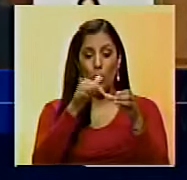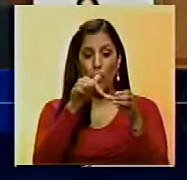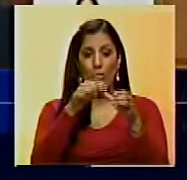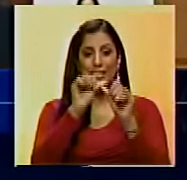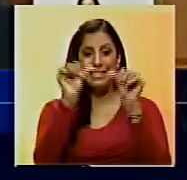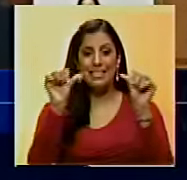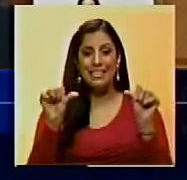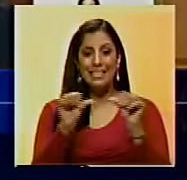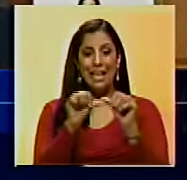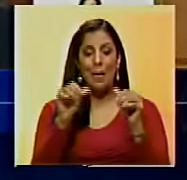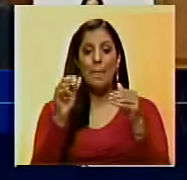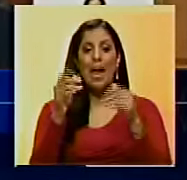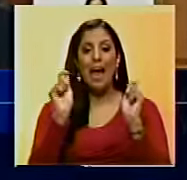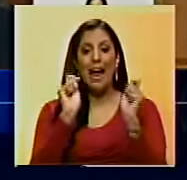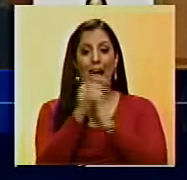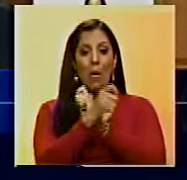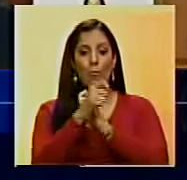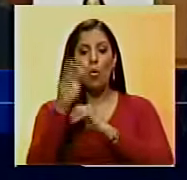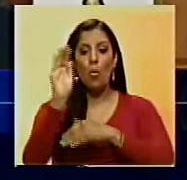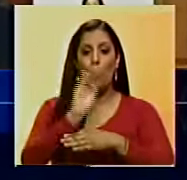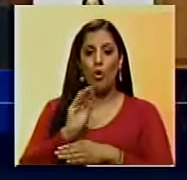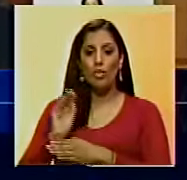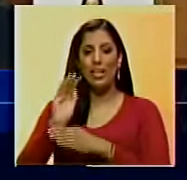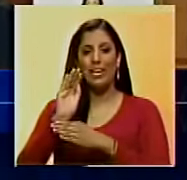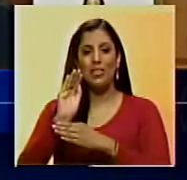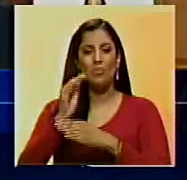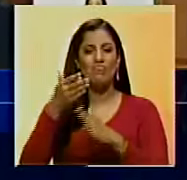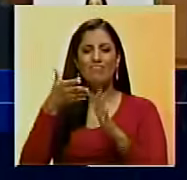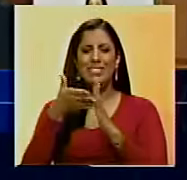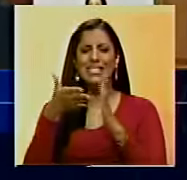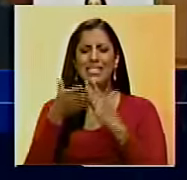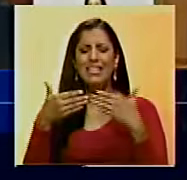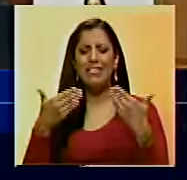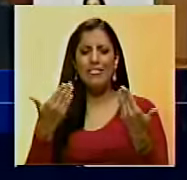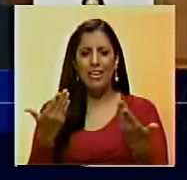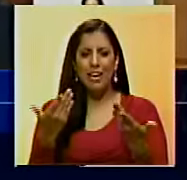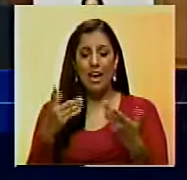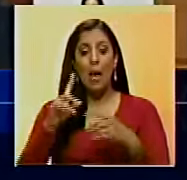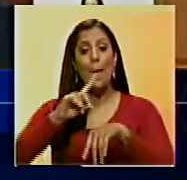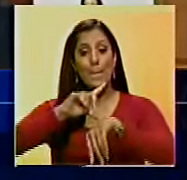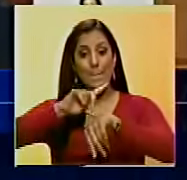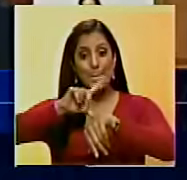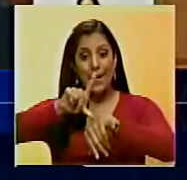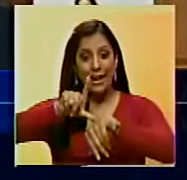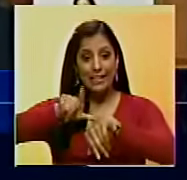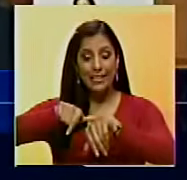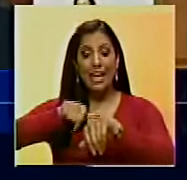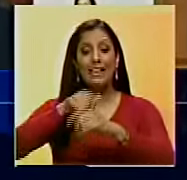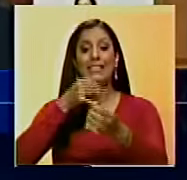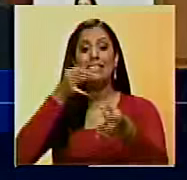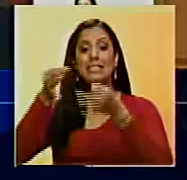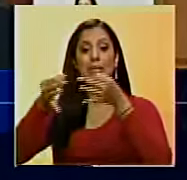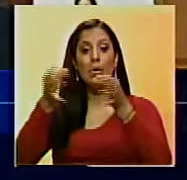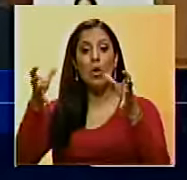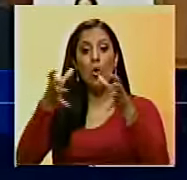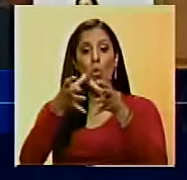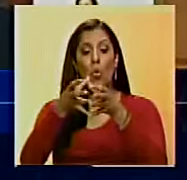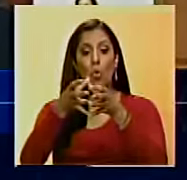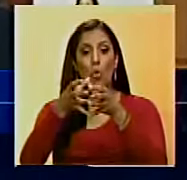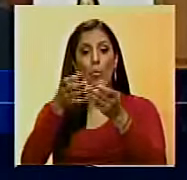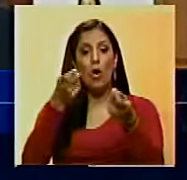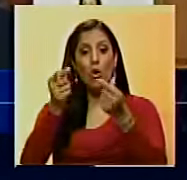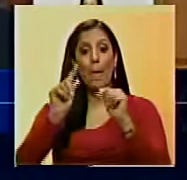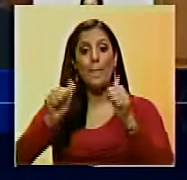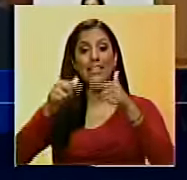sistema de cambio protegido, que, bueno, la explicará el equipo económico, que arranca a partir